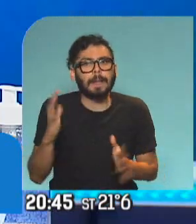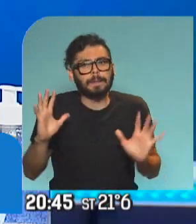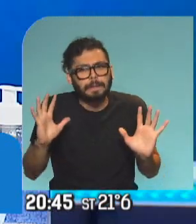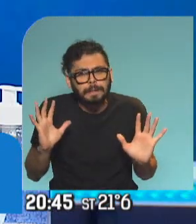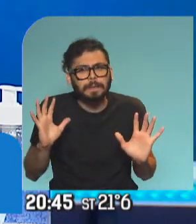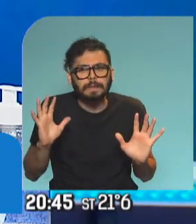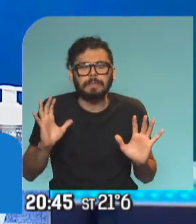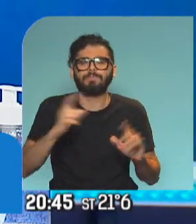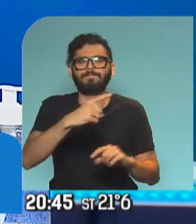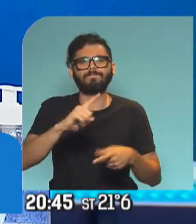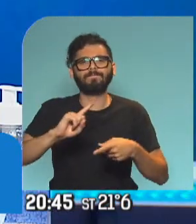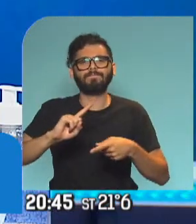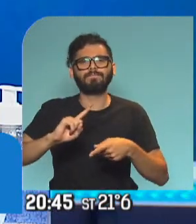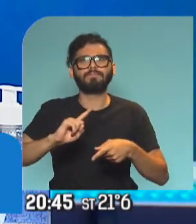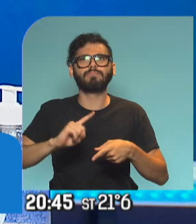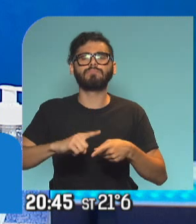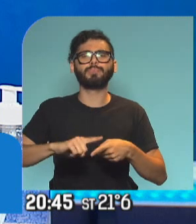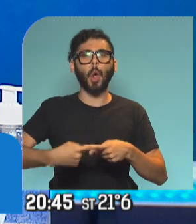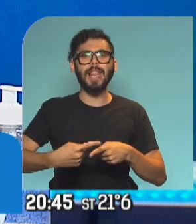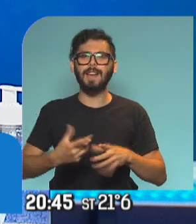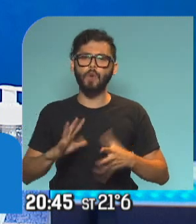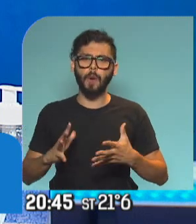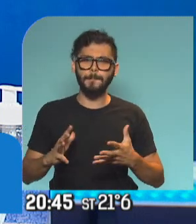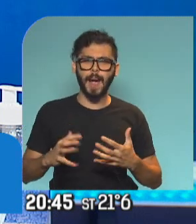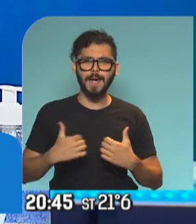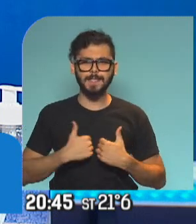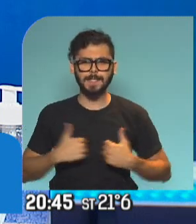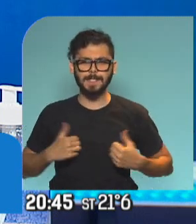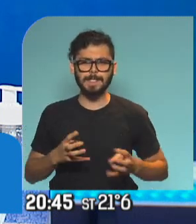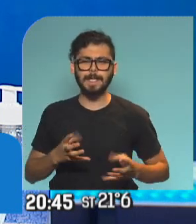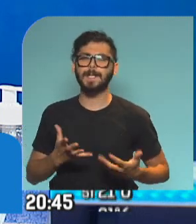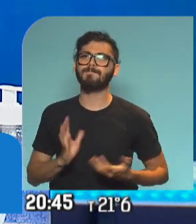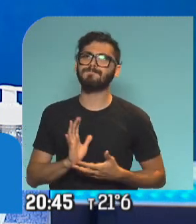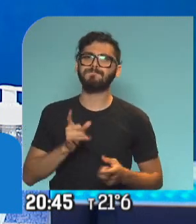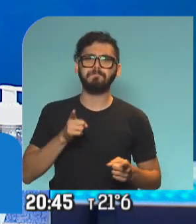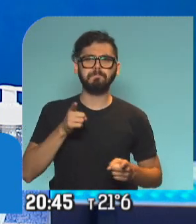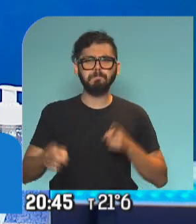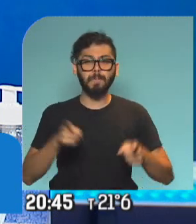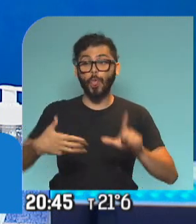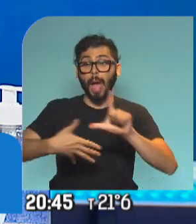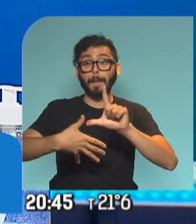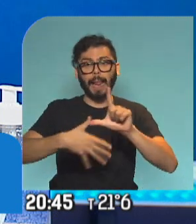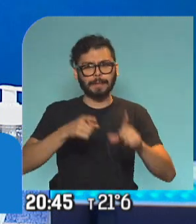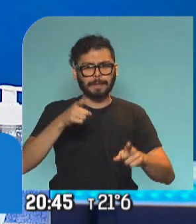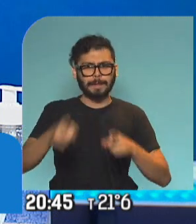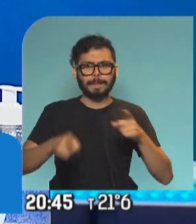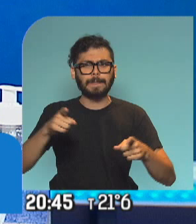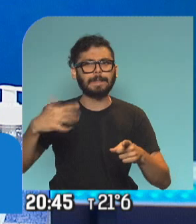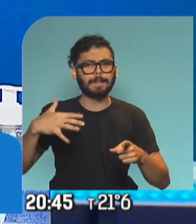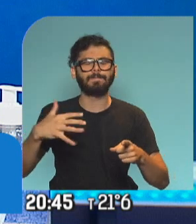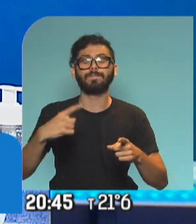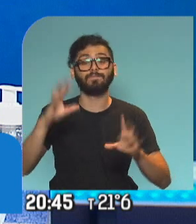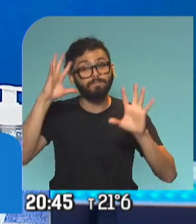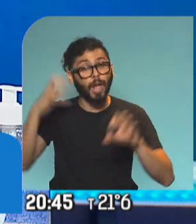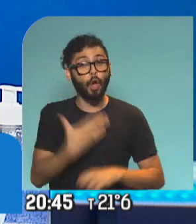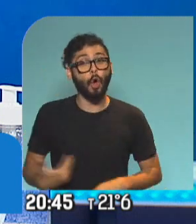una política bastante agresiva, bastante ofensiva en materia de política exterior para determinados países de América Latina. Recordemos que el gobierno